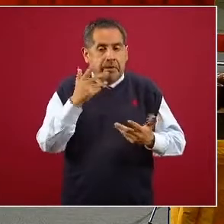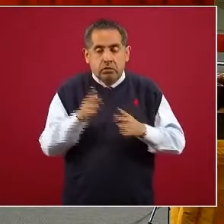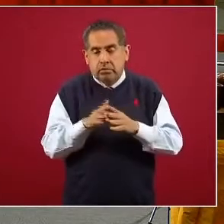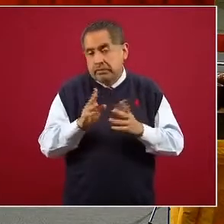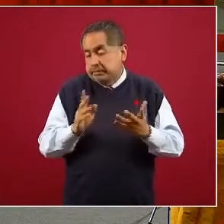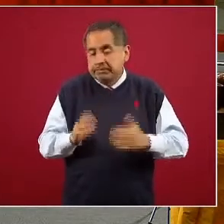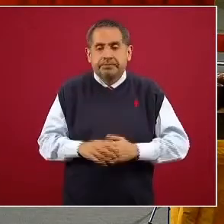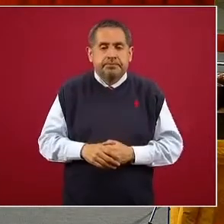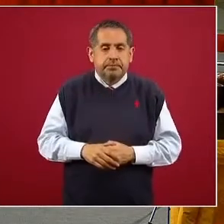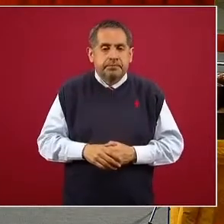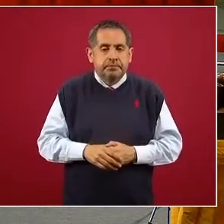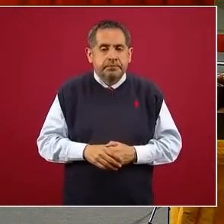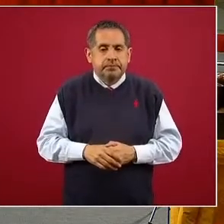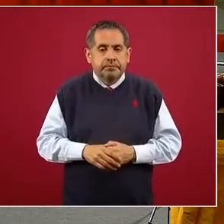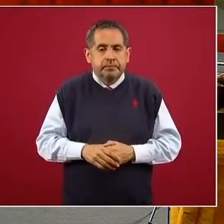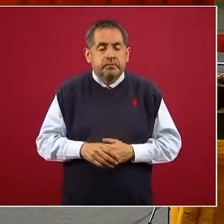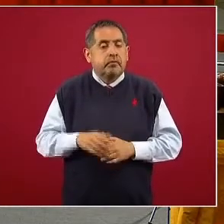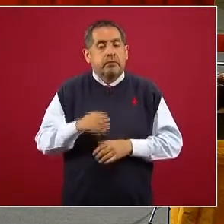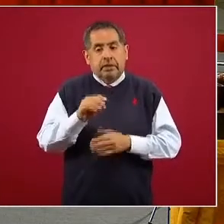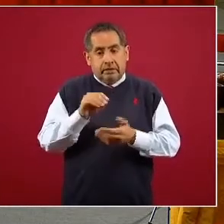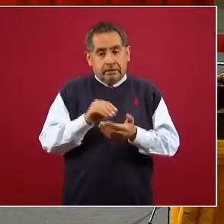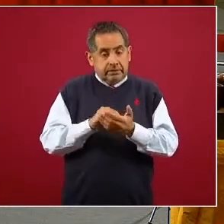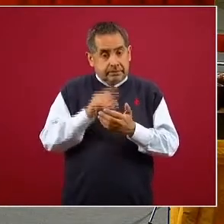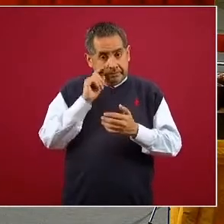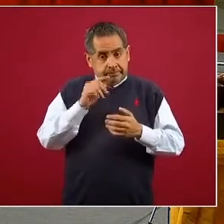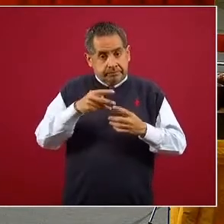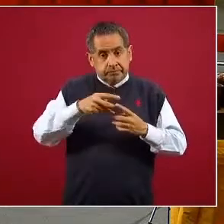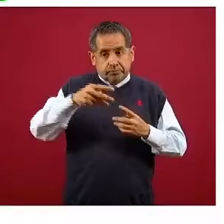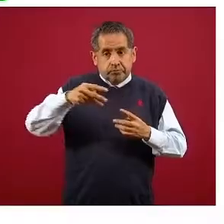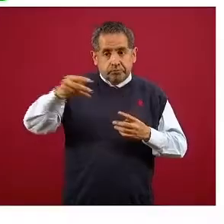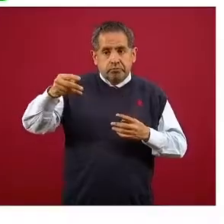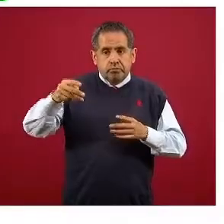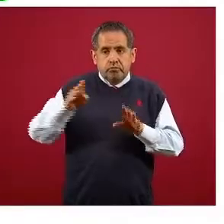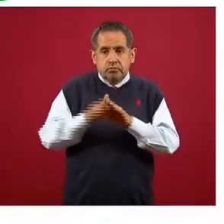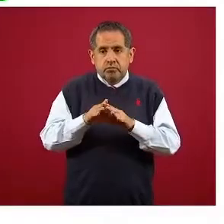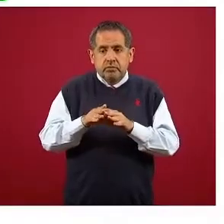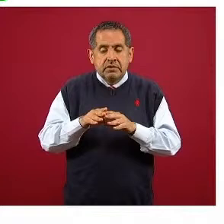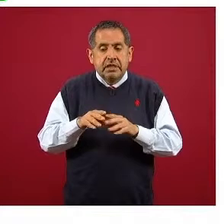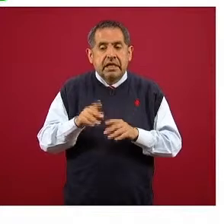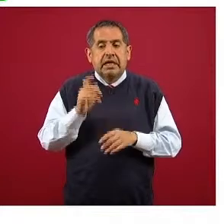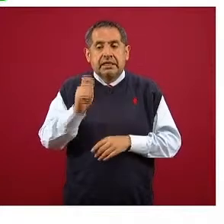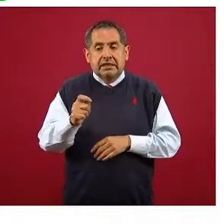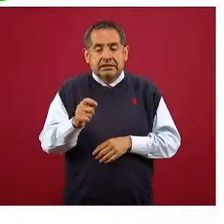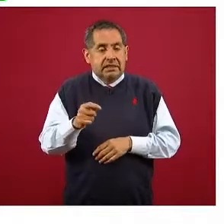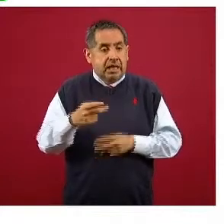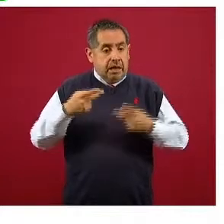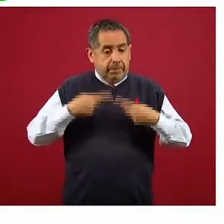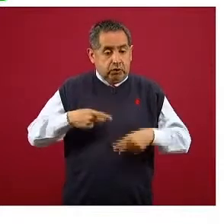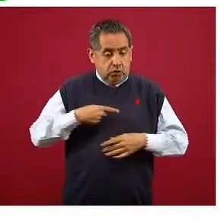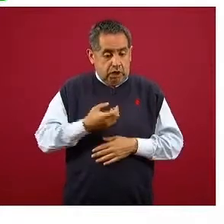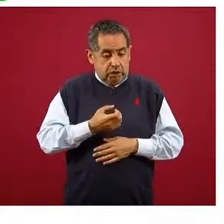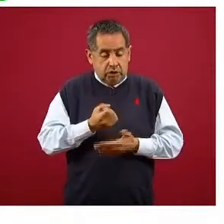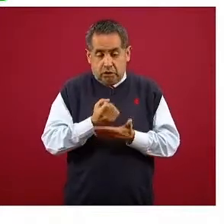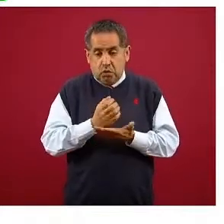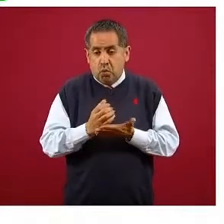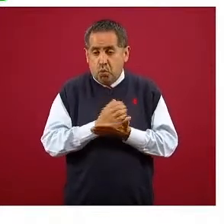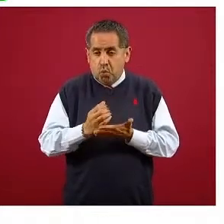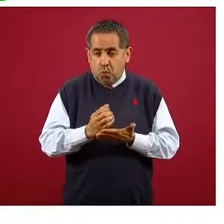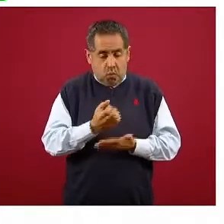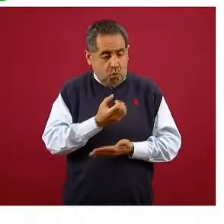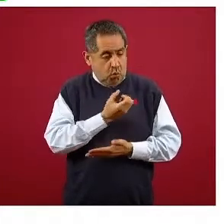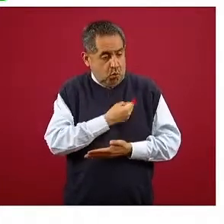diferencia. Continúan también en tendencia ascendente, en este caso las personas que se han recuperado, un